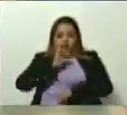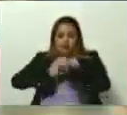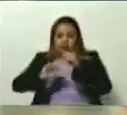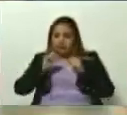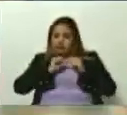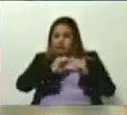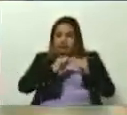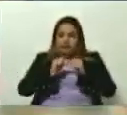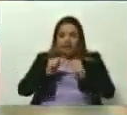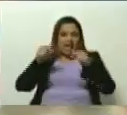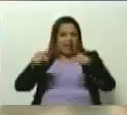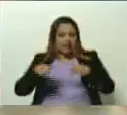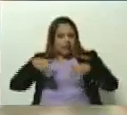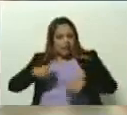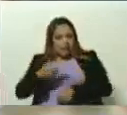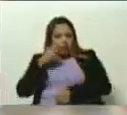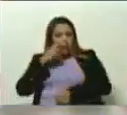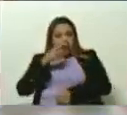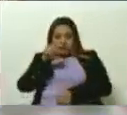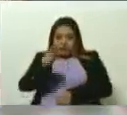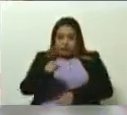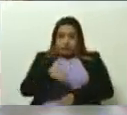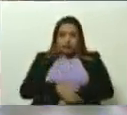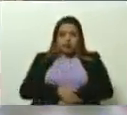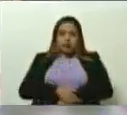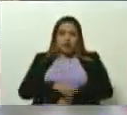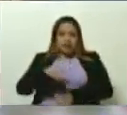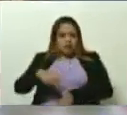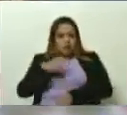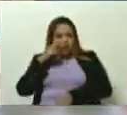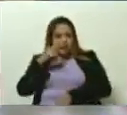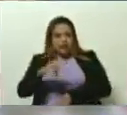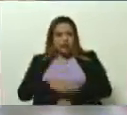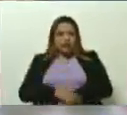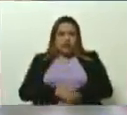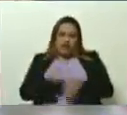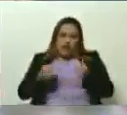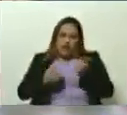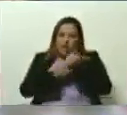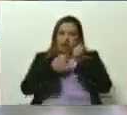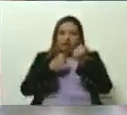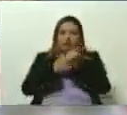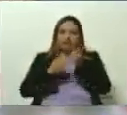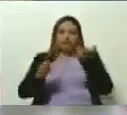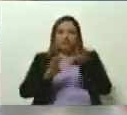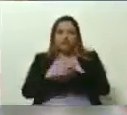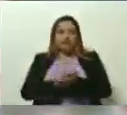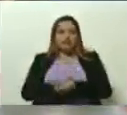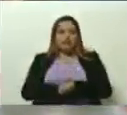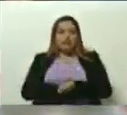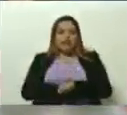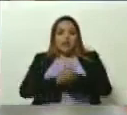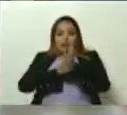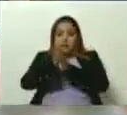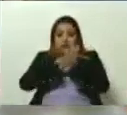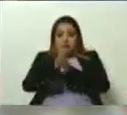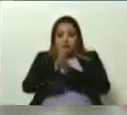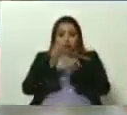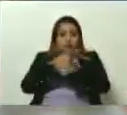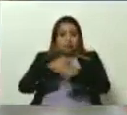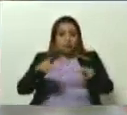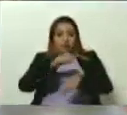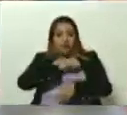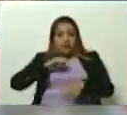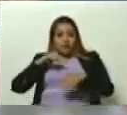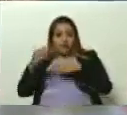permanente. Aquí vamos a poder ver eso. Vamos a poder ver también el apalancamiento en los emprendimientos públicos,